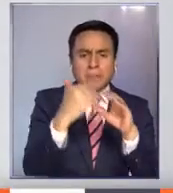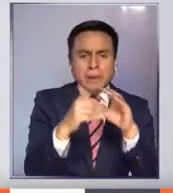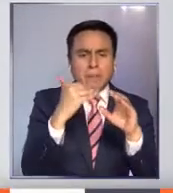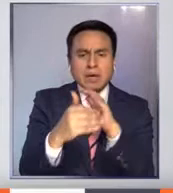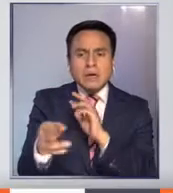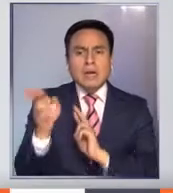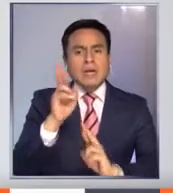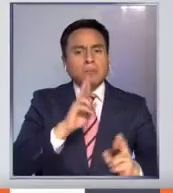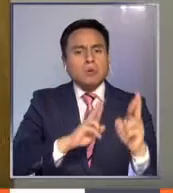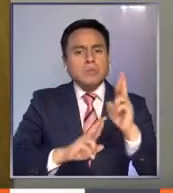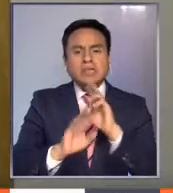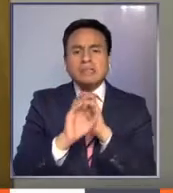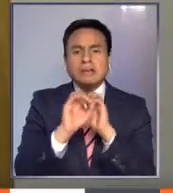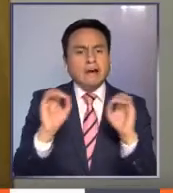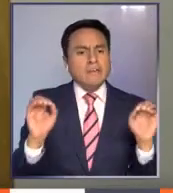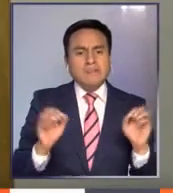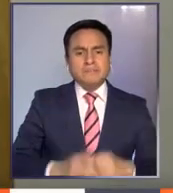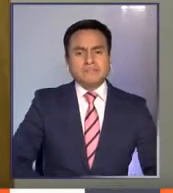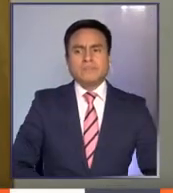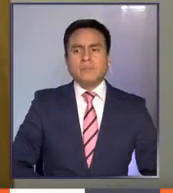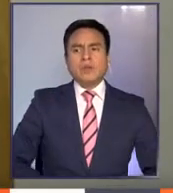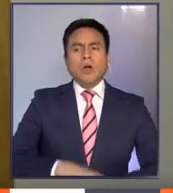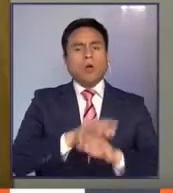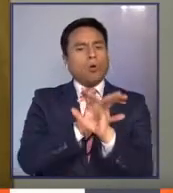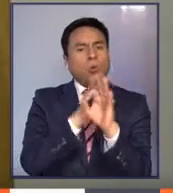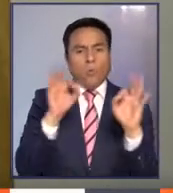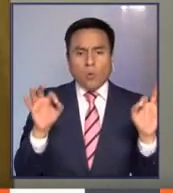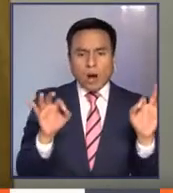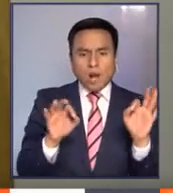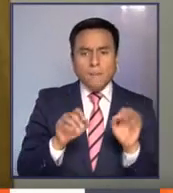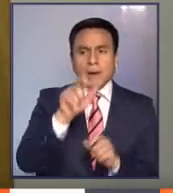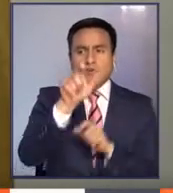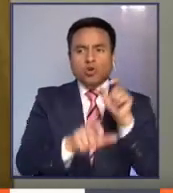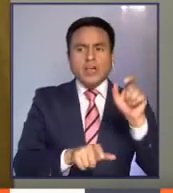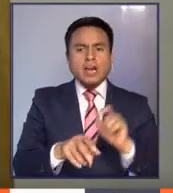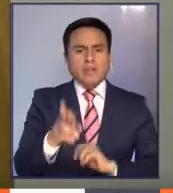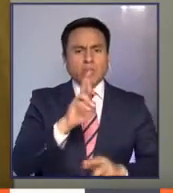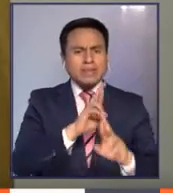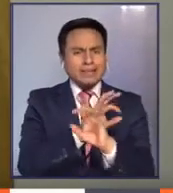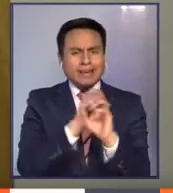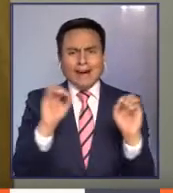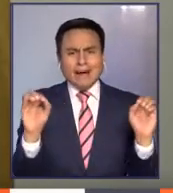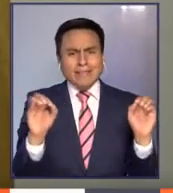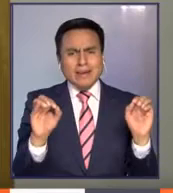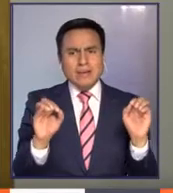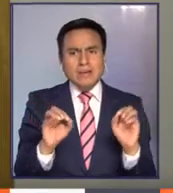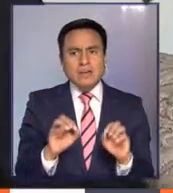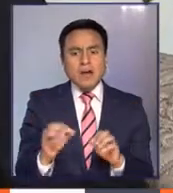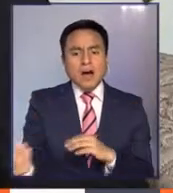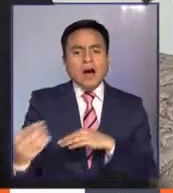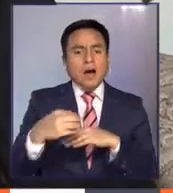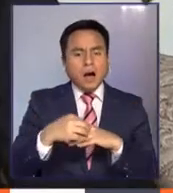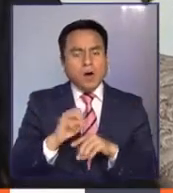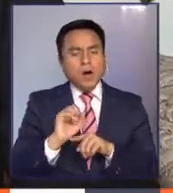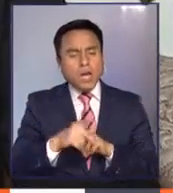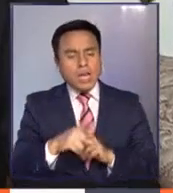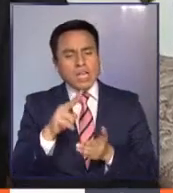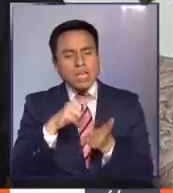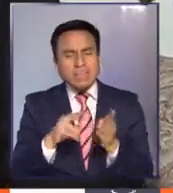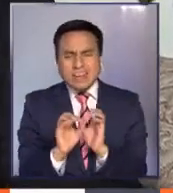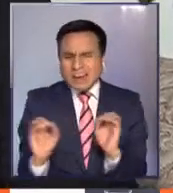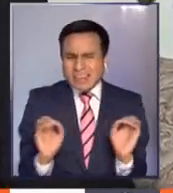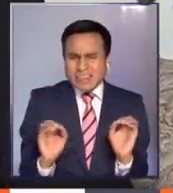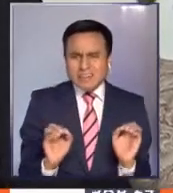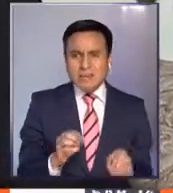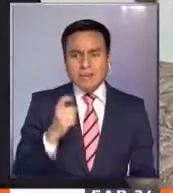nadie les ha respondido. Nunca tuvimos ninguna respuesta, ni siquiera acuso de recibo. Imagínate